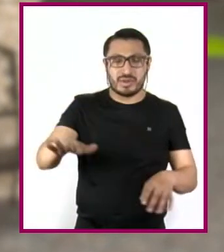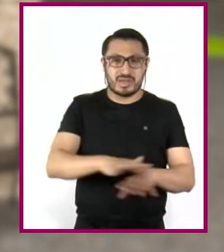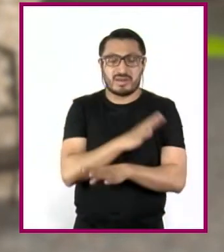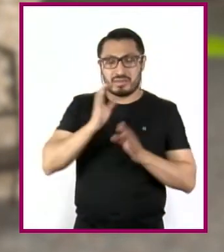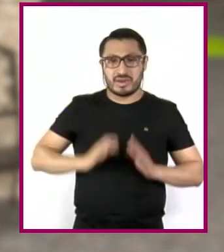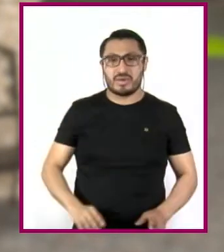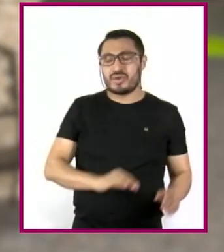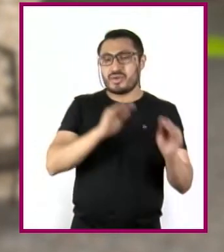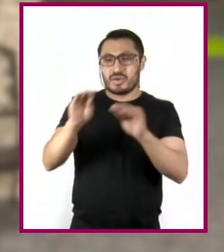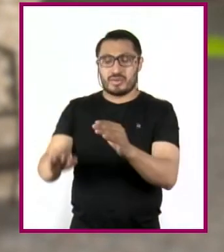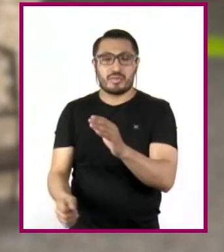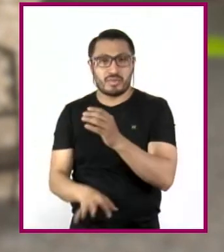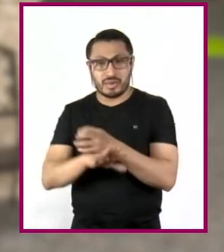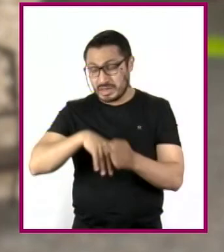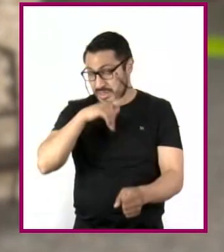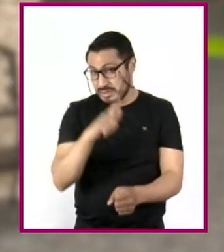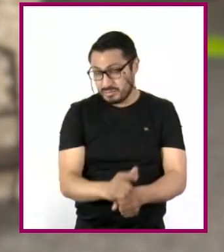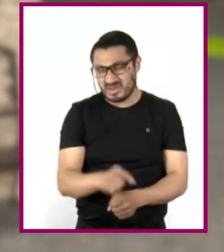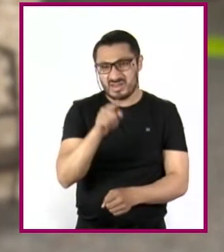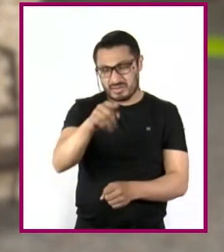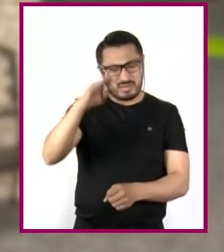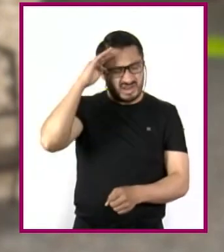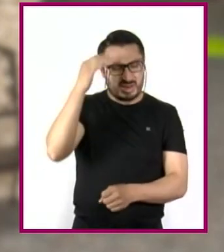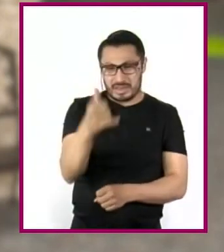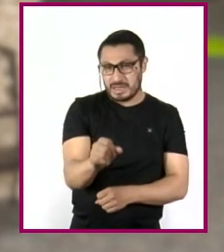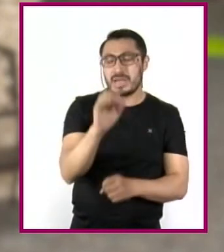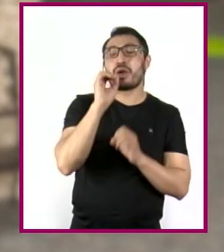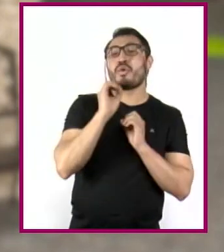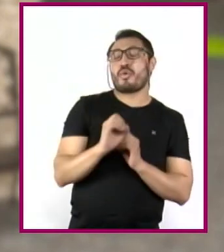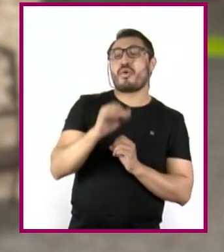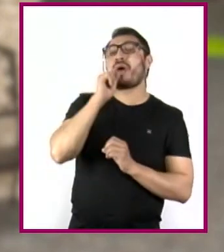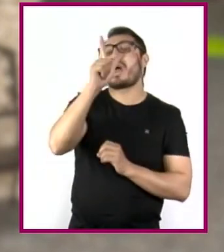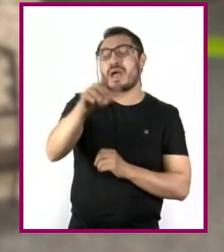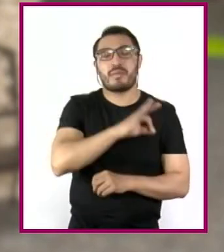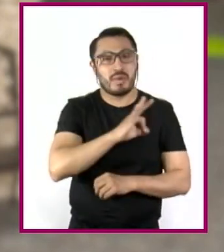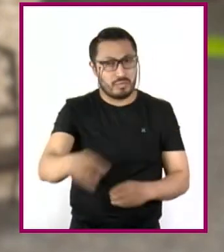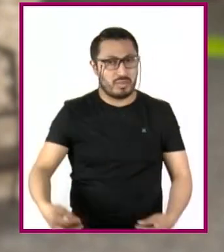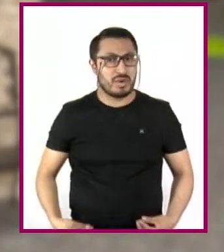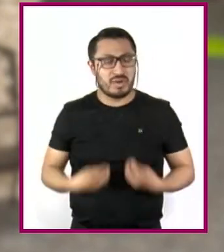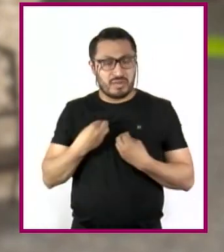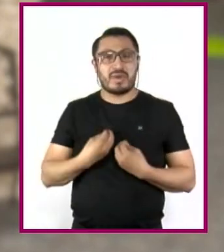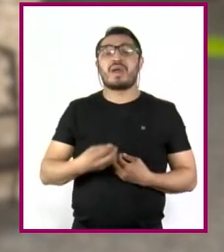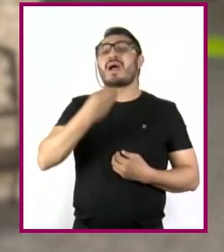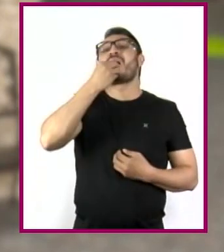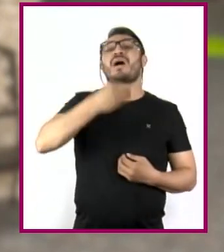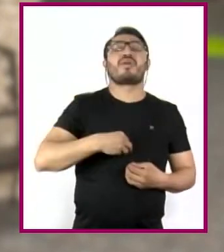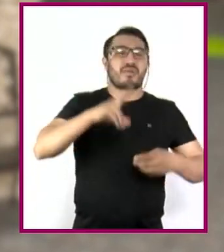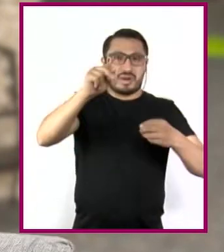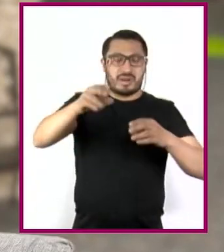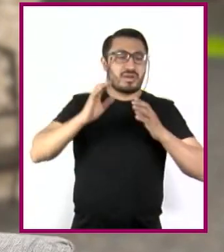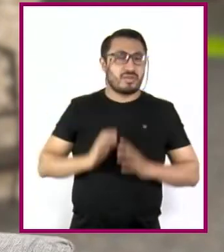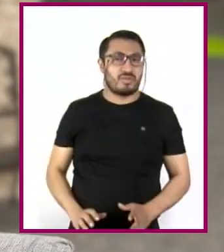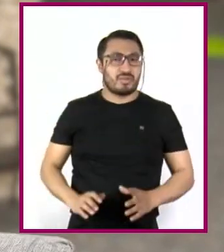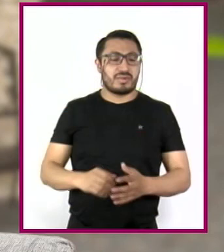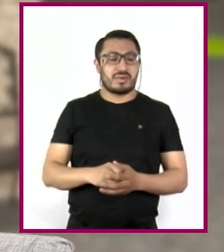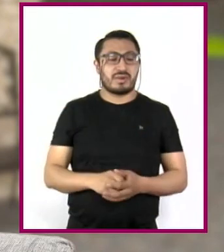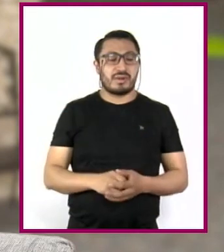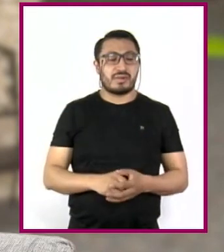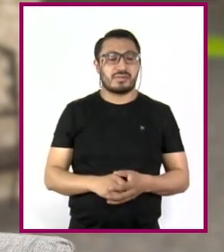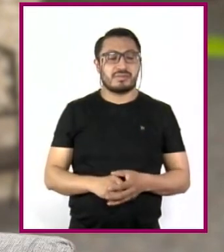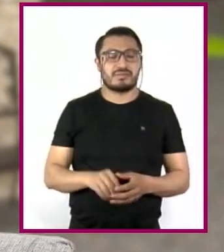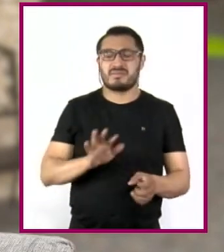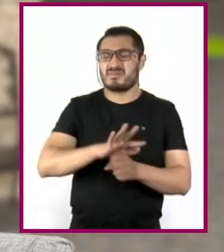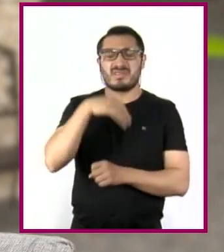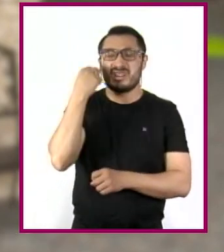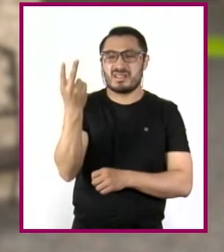cuerpo animal. ¿Está pensando en algo así? ¿O en un alma que puede existir aún si no está encarnada en un cuerpo? A cualquiera